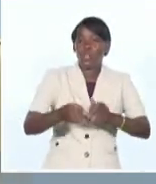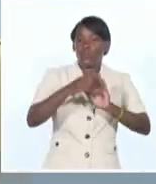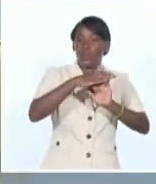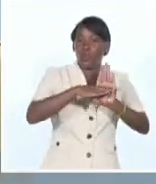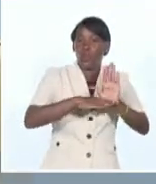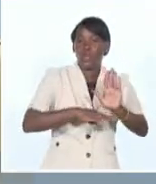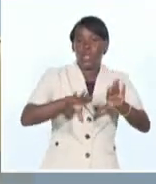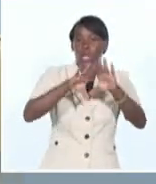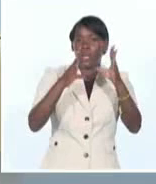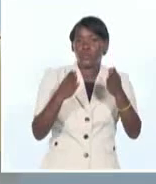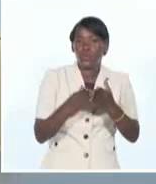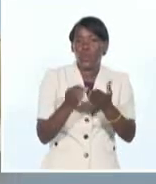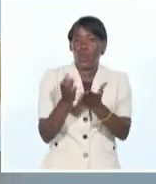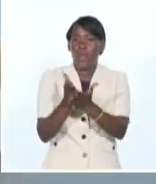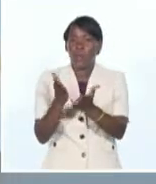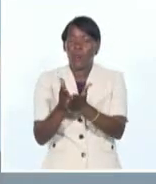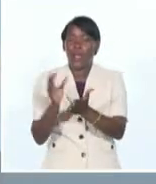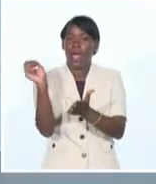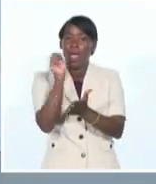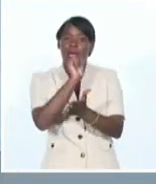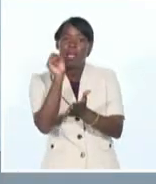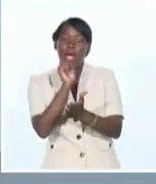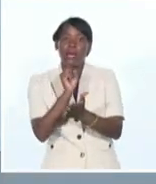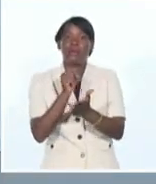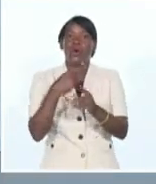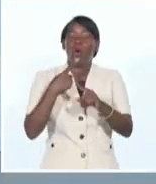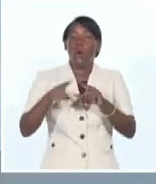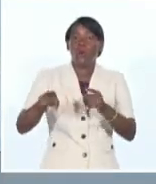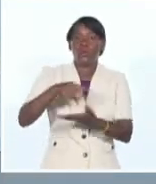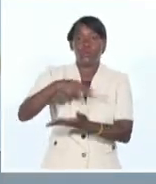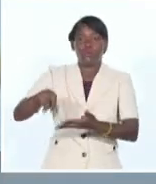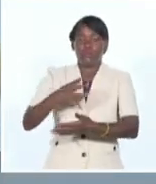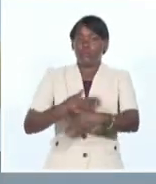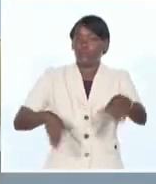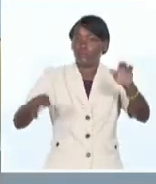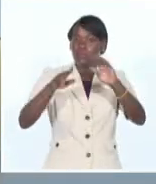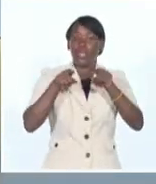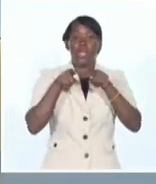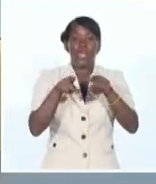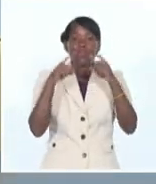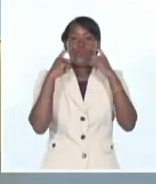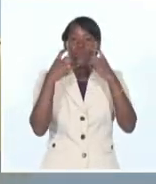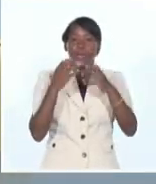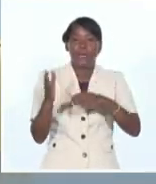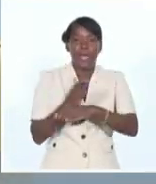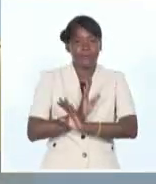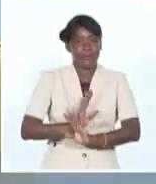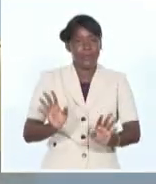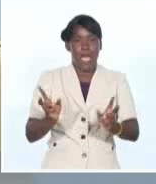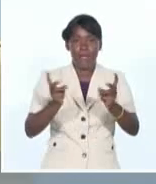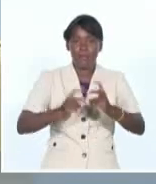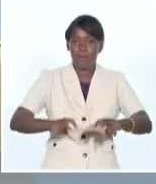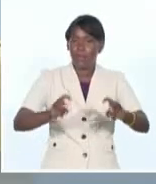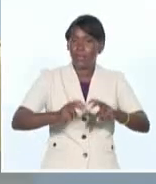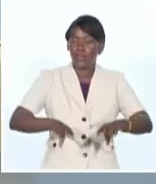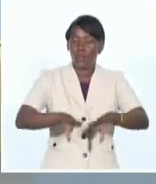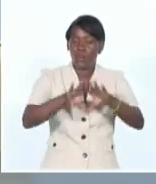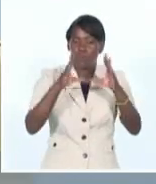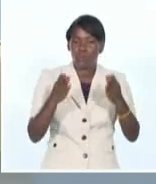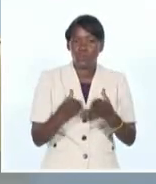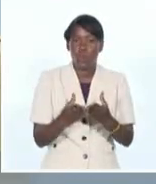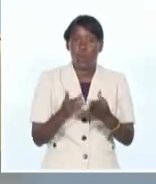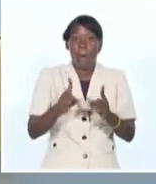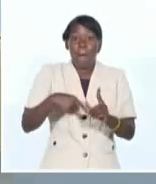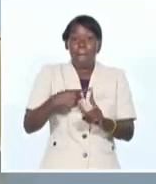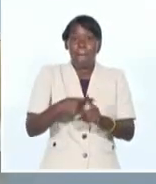especialidad de música, el proceso de ingreso en la especialidad de danza, es algo que estamos revisando de forma integral, el proceso de ingreso al ballet